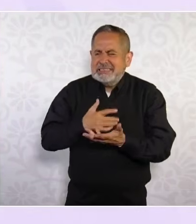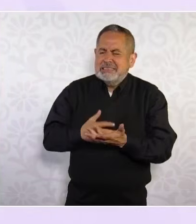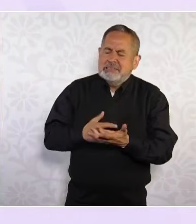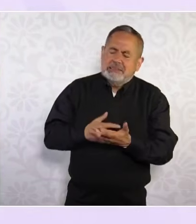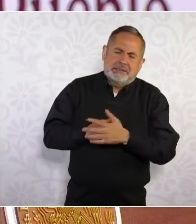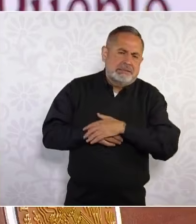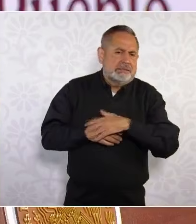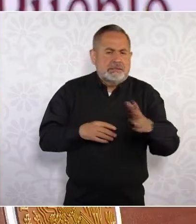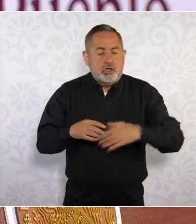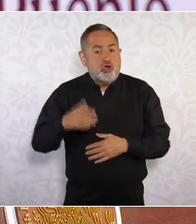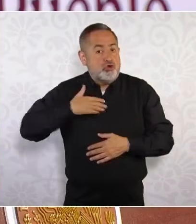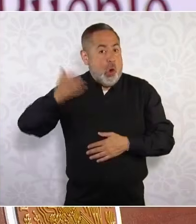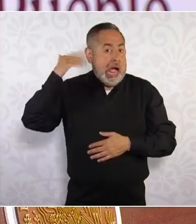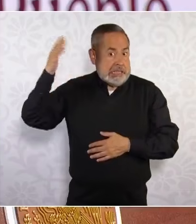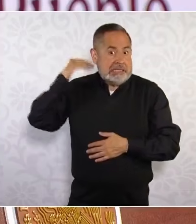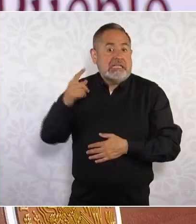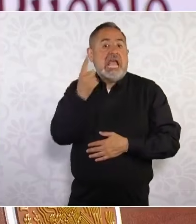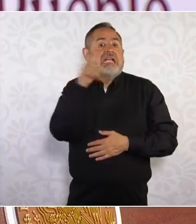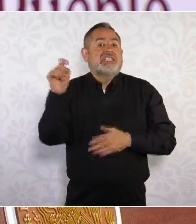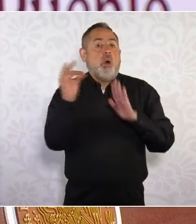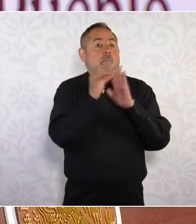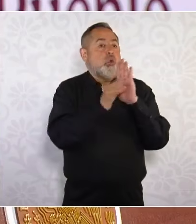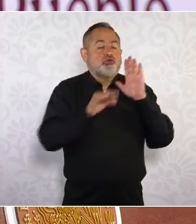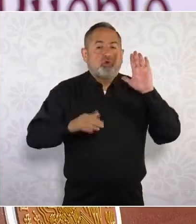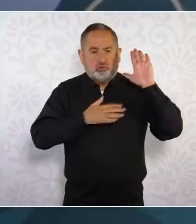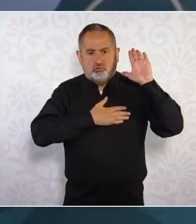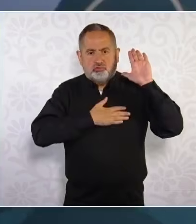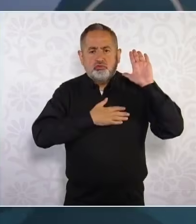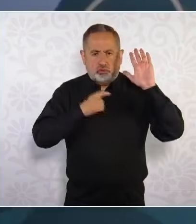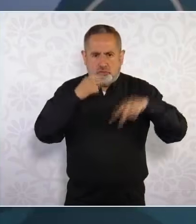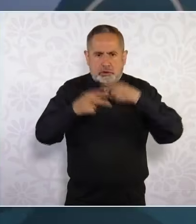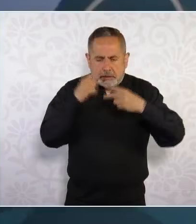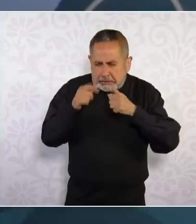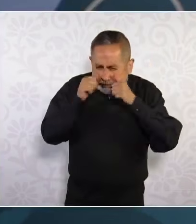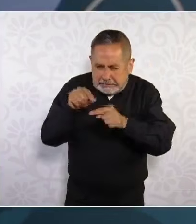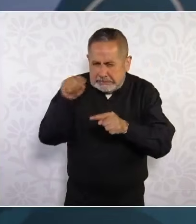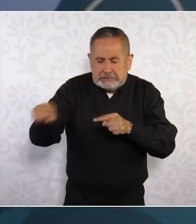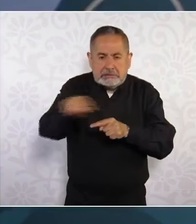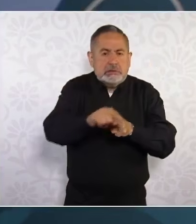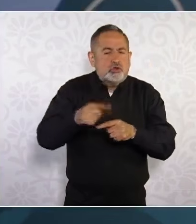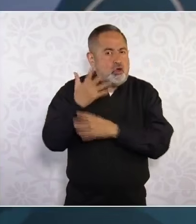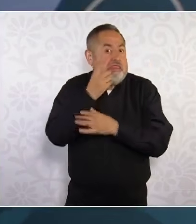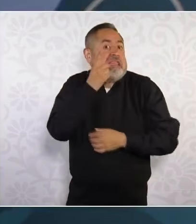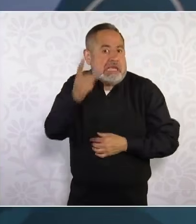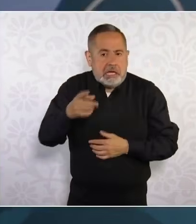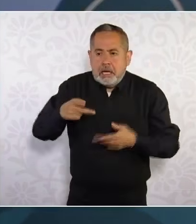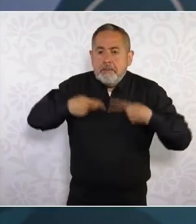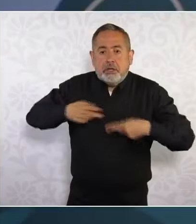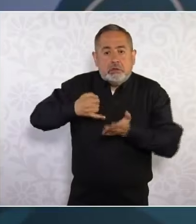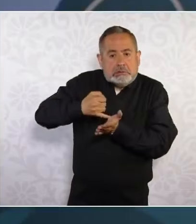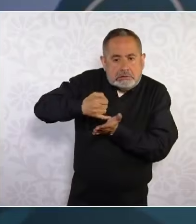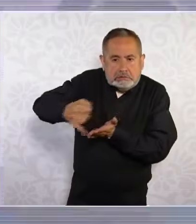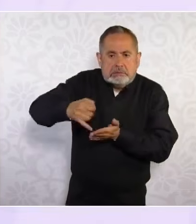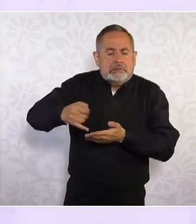dije en los 100 puntos que me voy a comprometer es atender particularmente la situación de los jornaleros y de las mujeres de